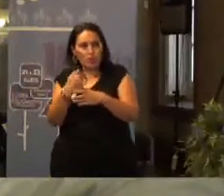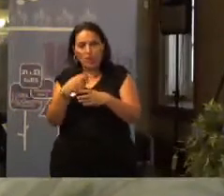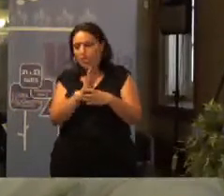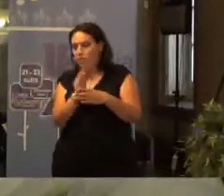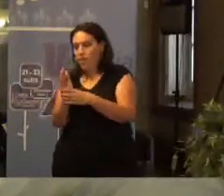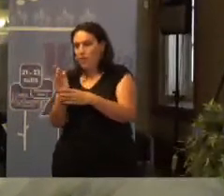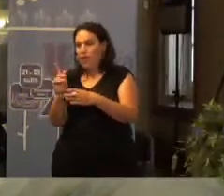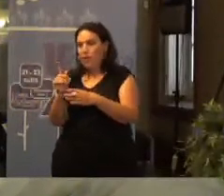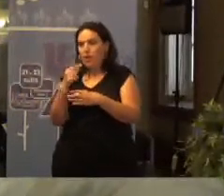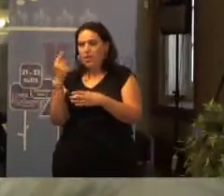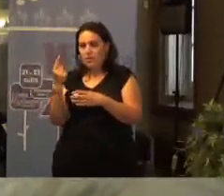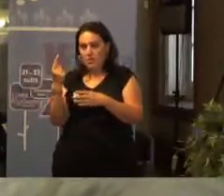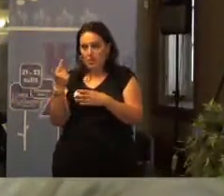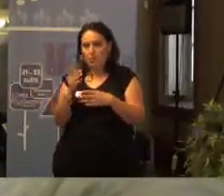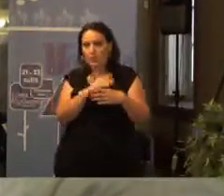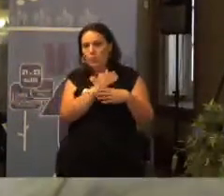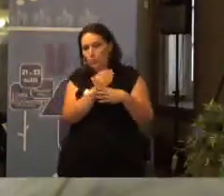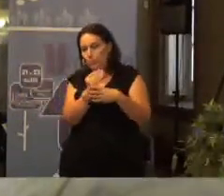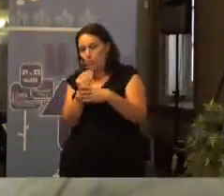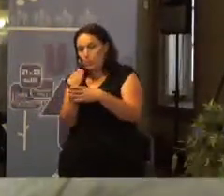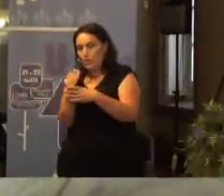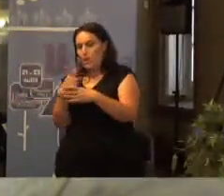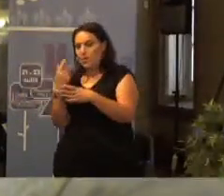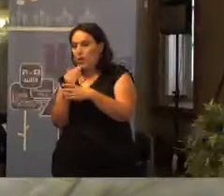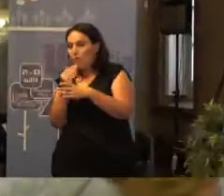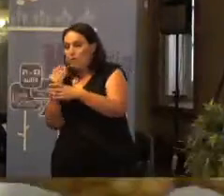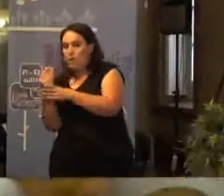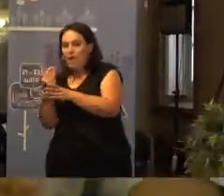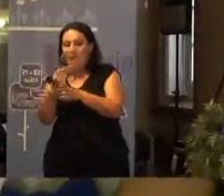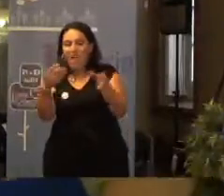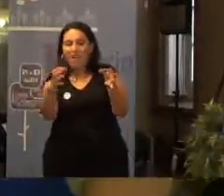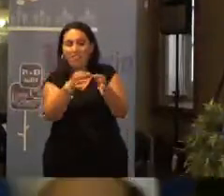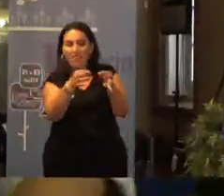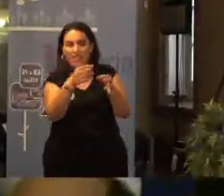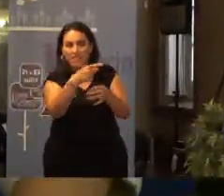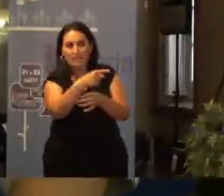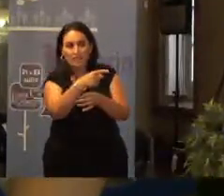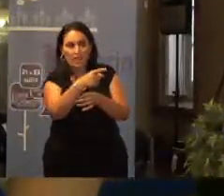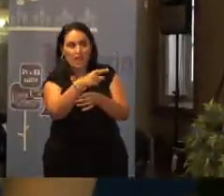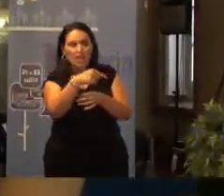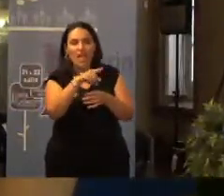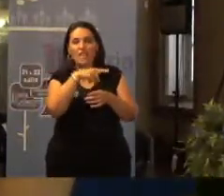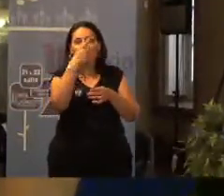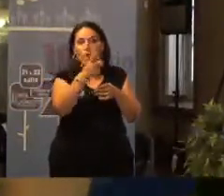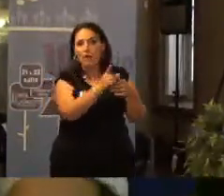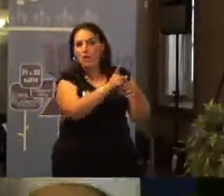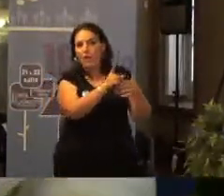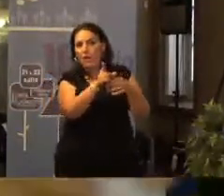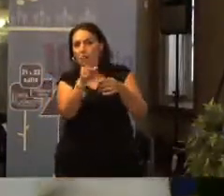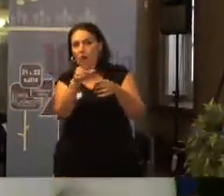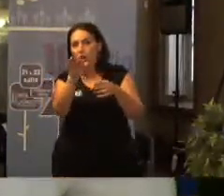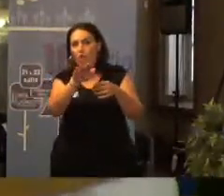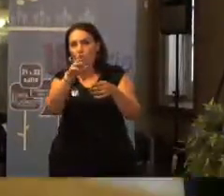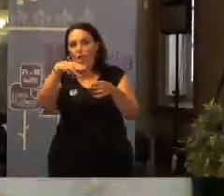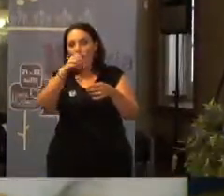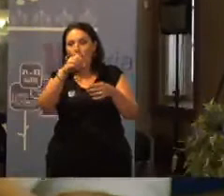logo na guía facía unha guiñada e apuntaba as cíes, e logo apuntaba a punta da Moa, e despois